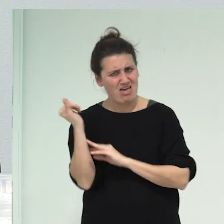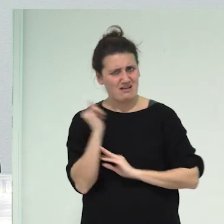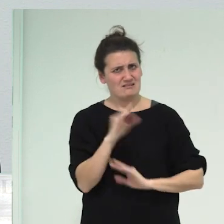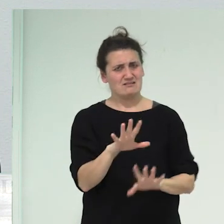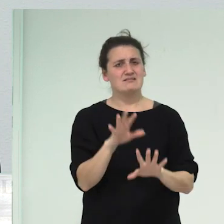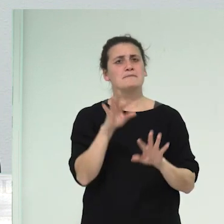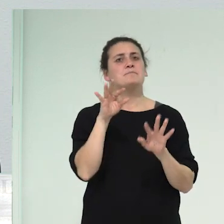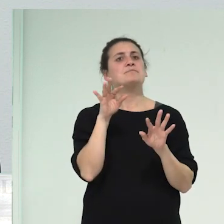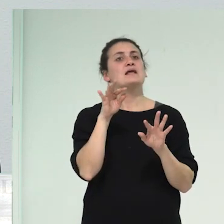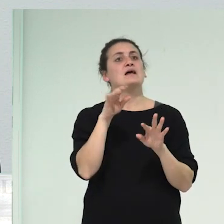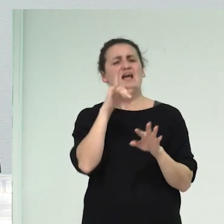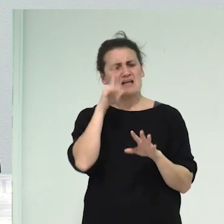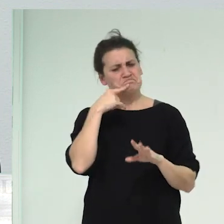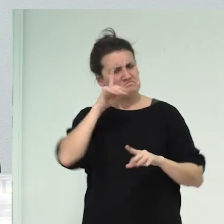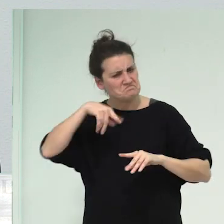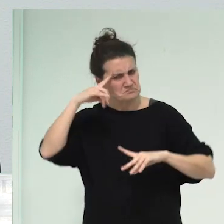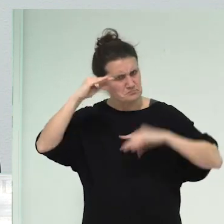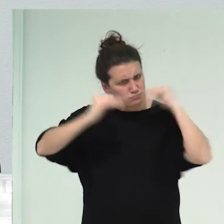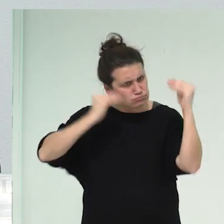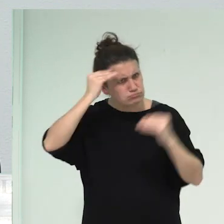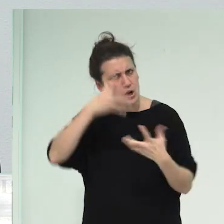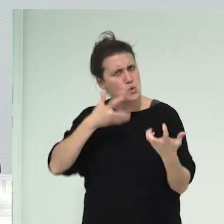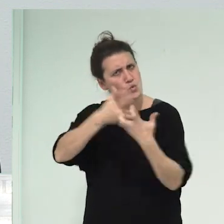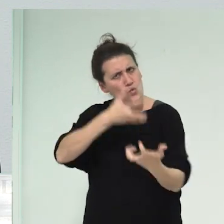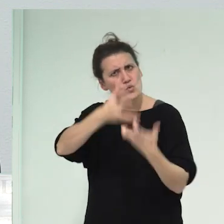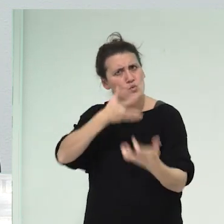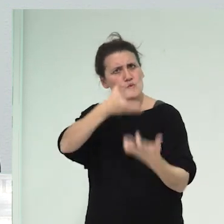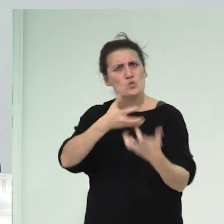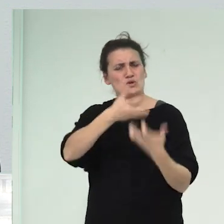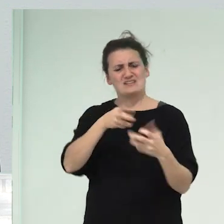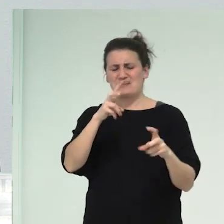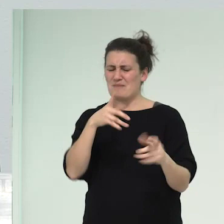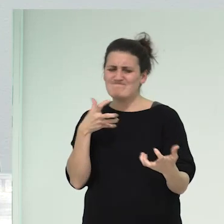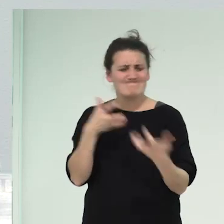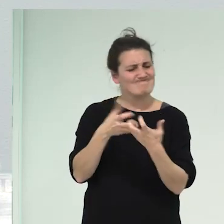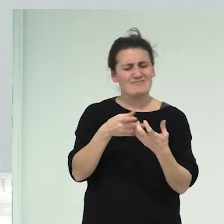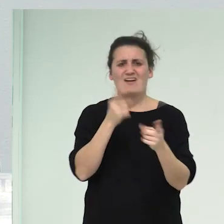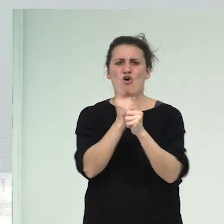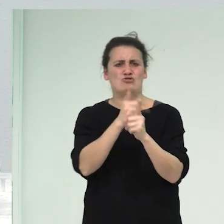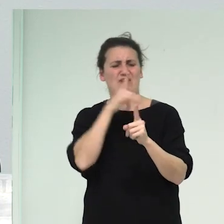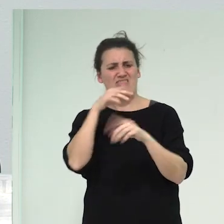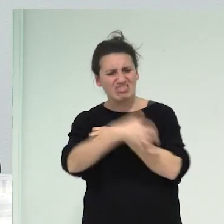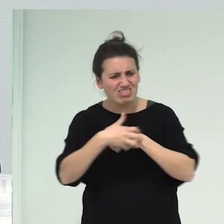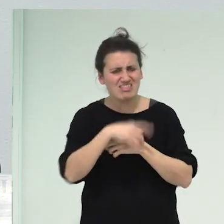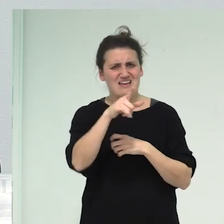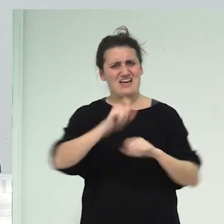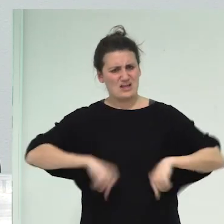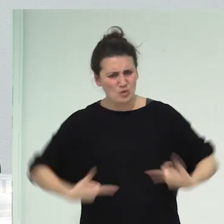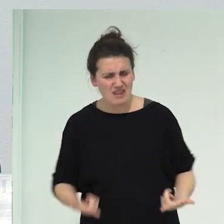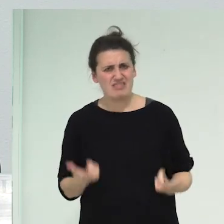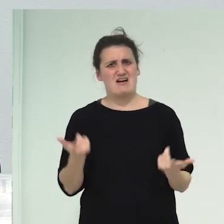que están creando y están reflexionando y luchando en contra del despojo, la militarización, el extractivismo de la